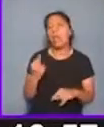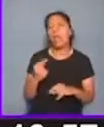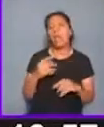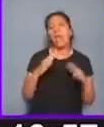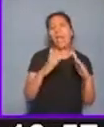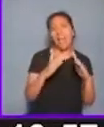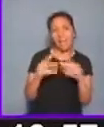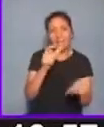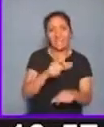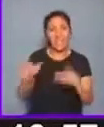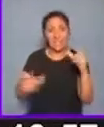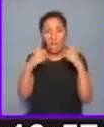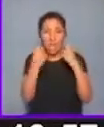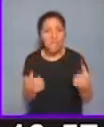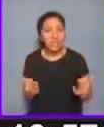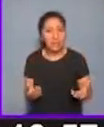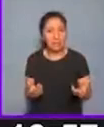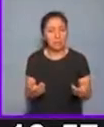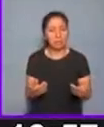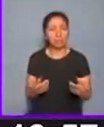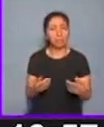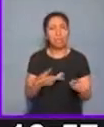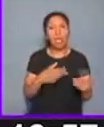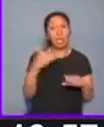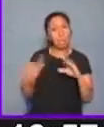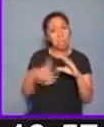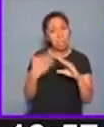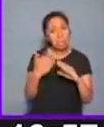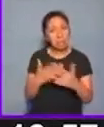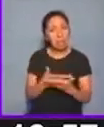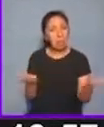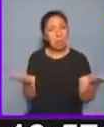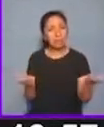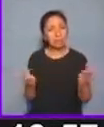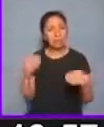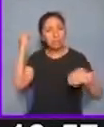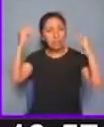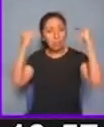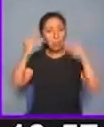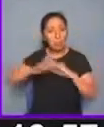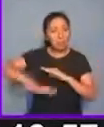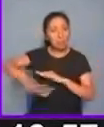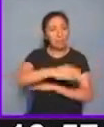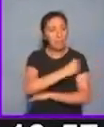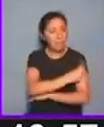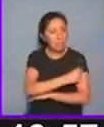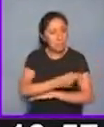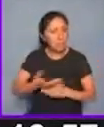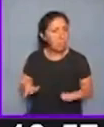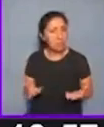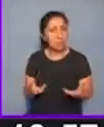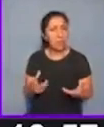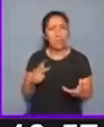hay mucha eh demostraron mucha preocupación los vecinos de este barrio el barrio alberdi en cuanto a la falta de